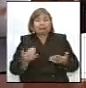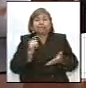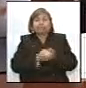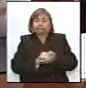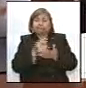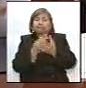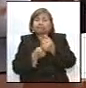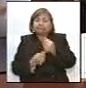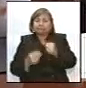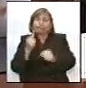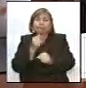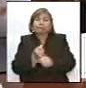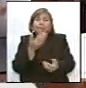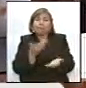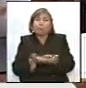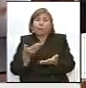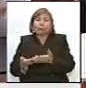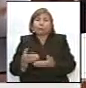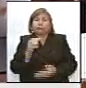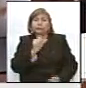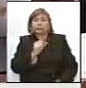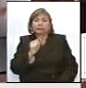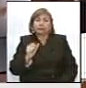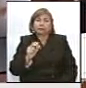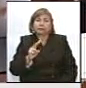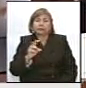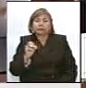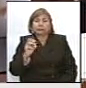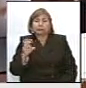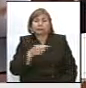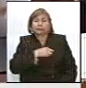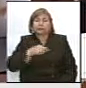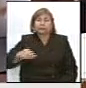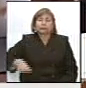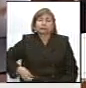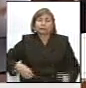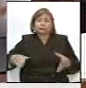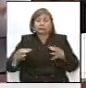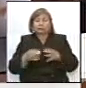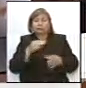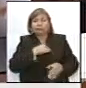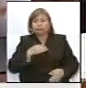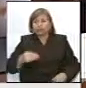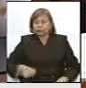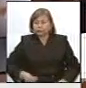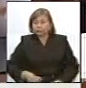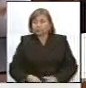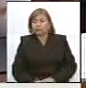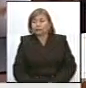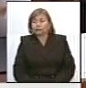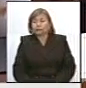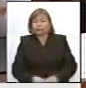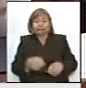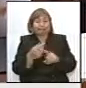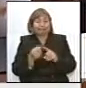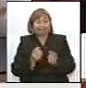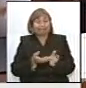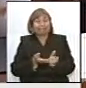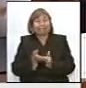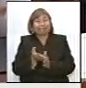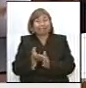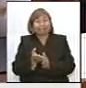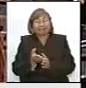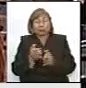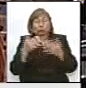cuestión de confianza planteada por el señor Salvador del Solar, presidente del Consejo de Ministros. De esta manera y tras